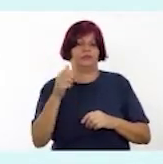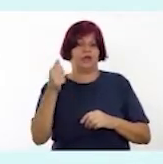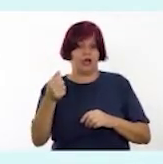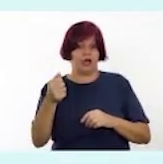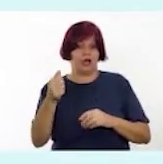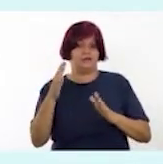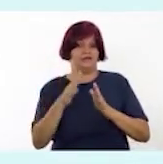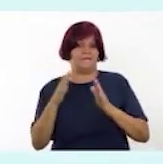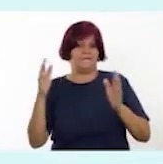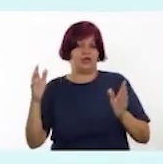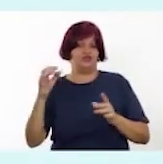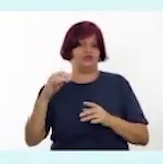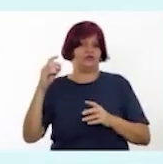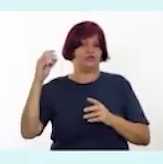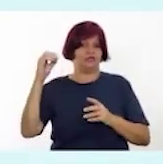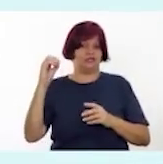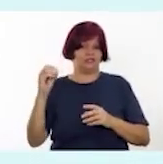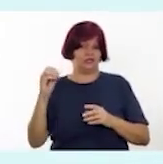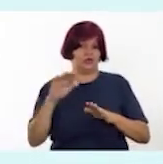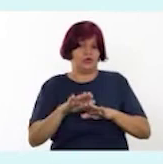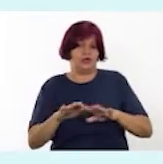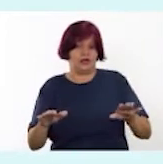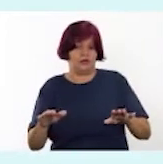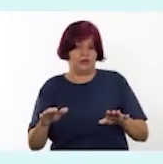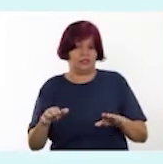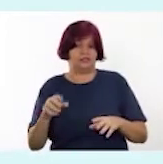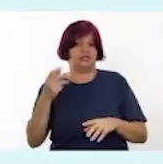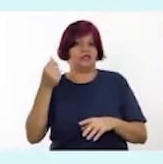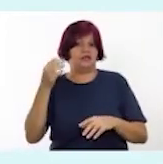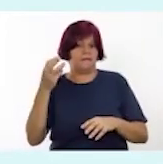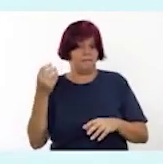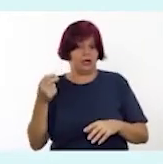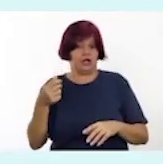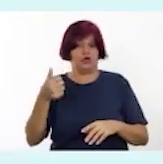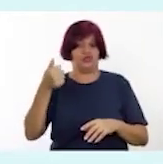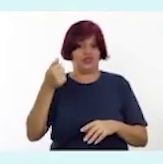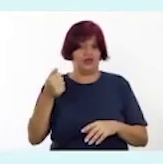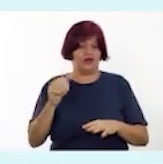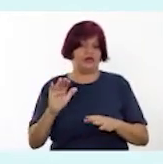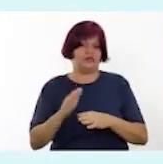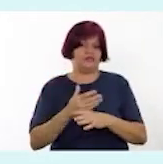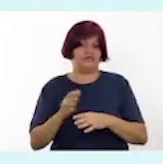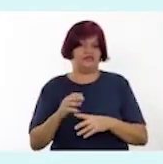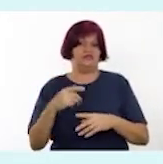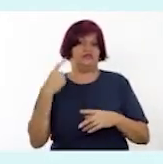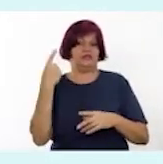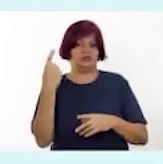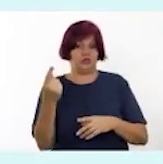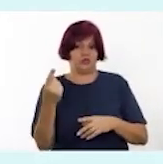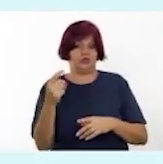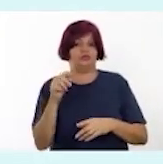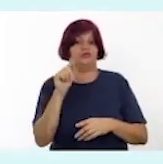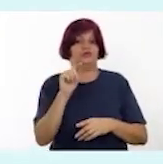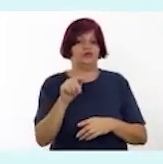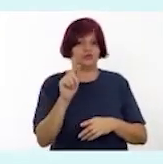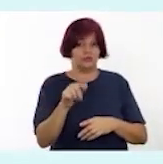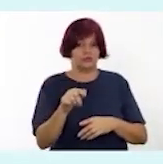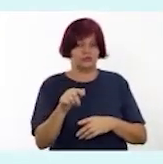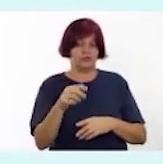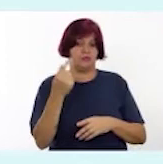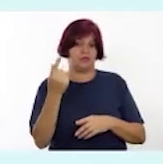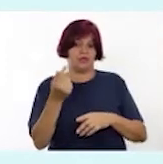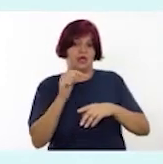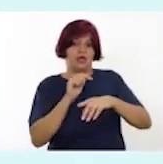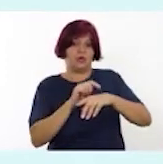A tiene que ser mayor que 0, la base, y el valor de A tiene que ser distinto de 1. Siendo así, entonces nosotros le